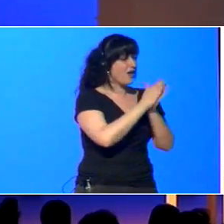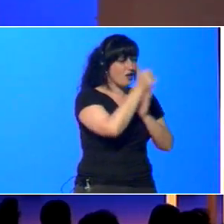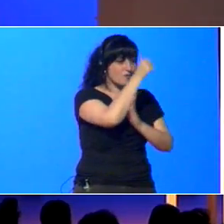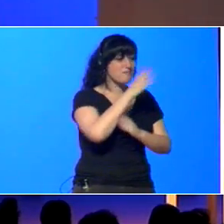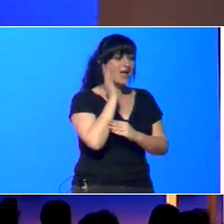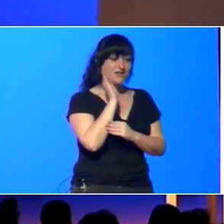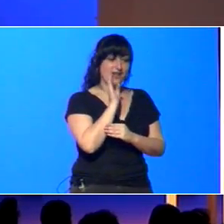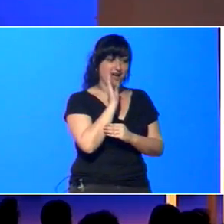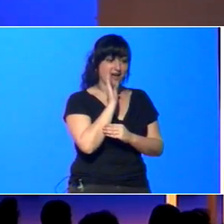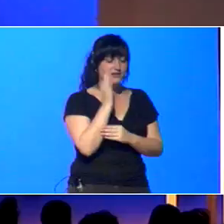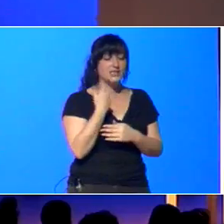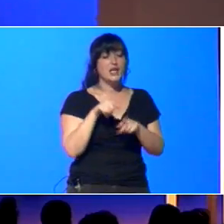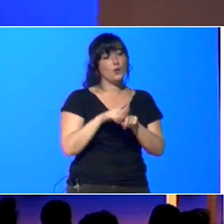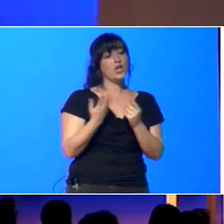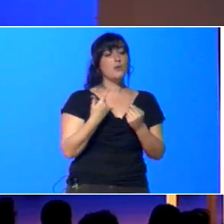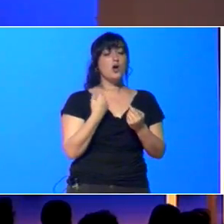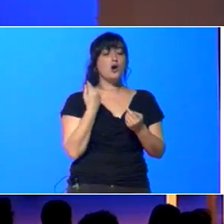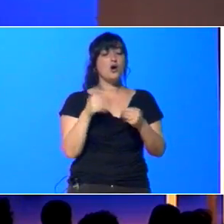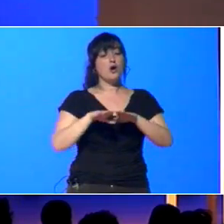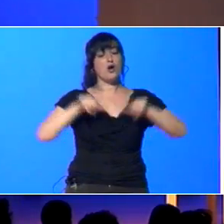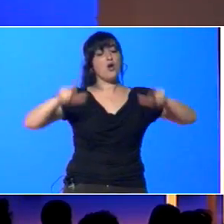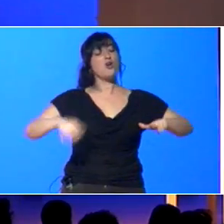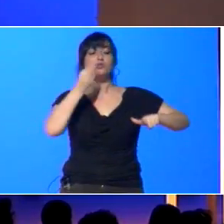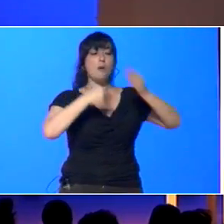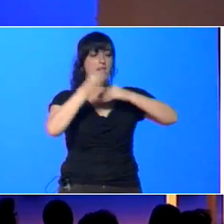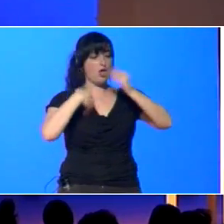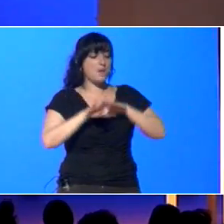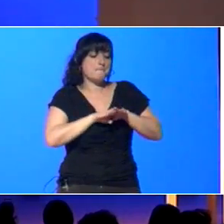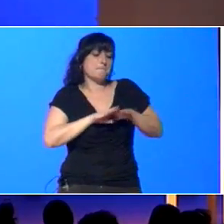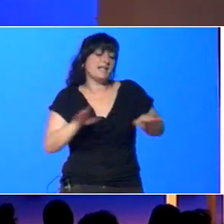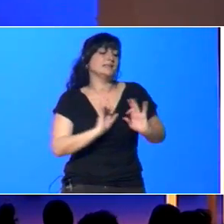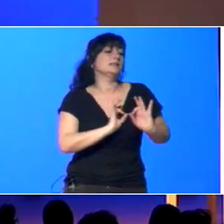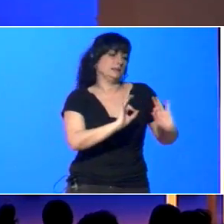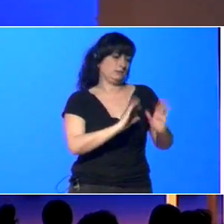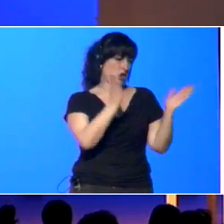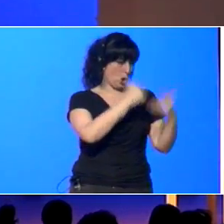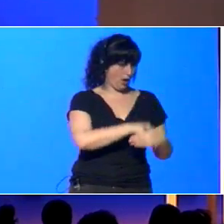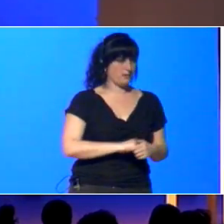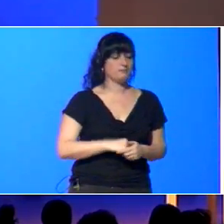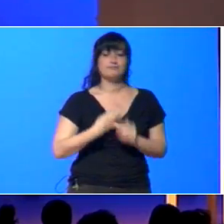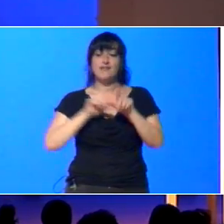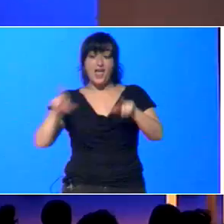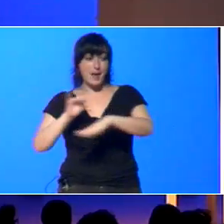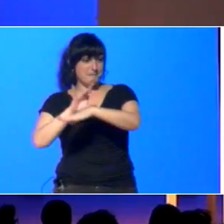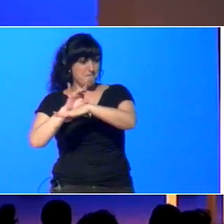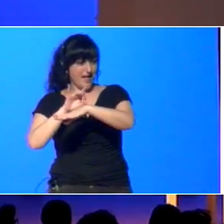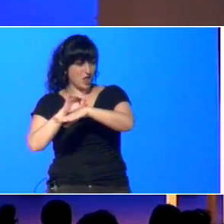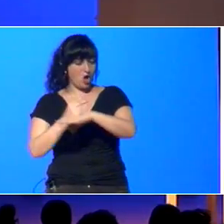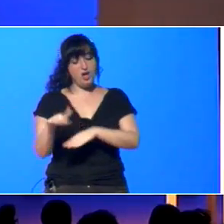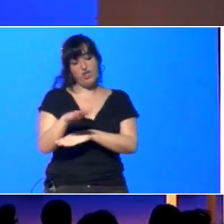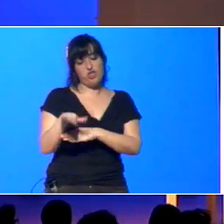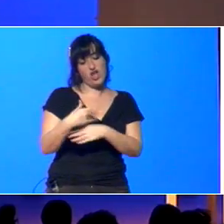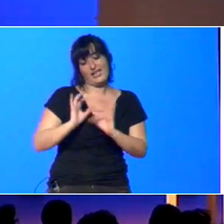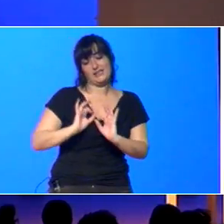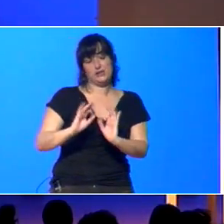una mesa específica en el comedor. No tienen espacios específicos en el patio. No se ha vuelto